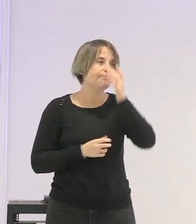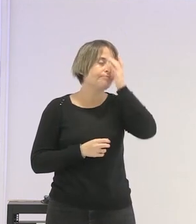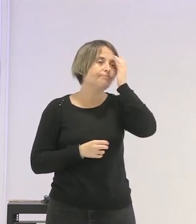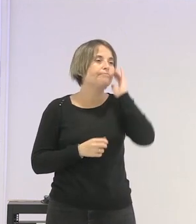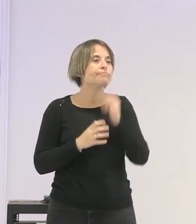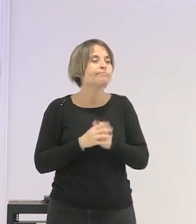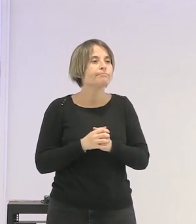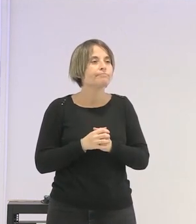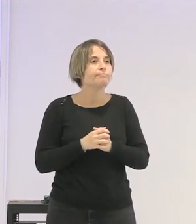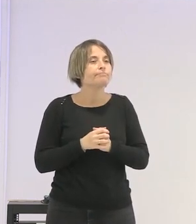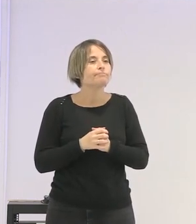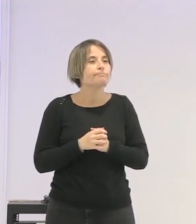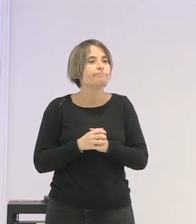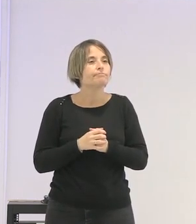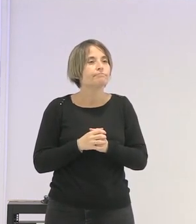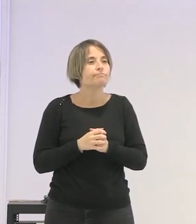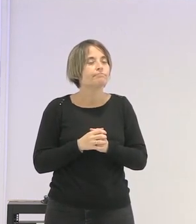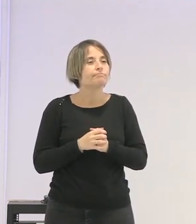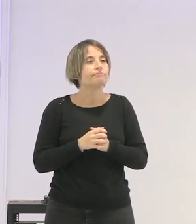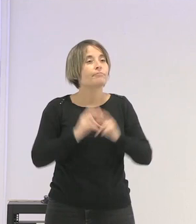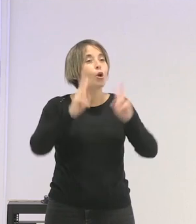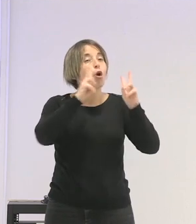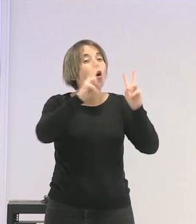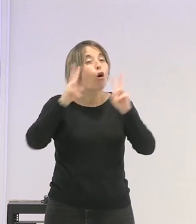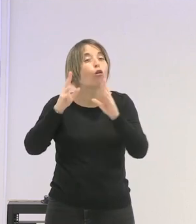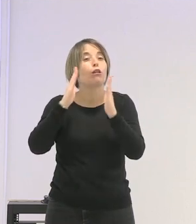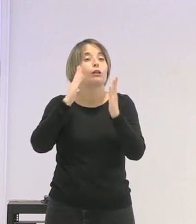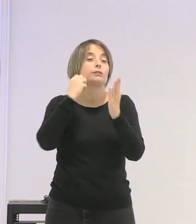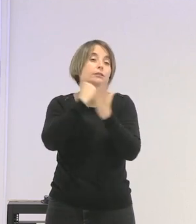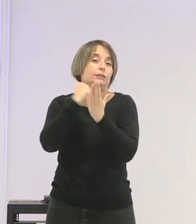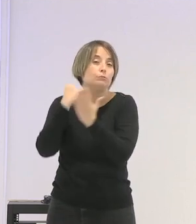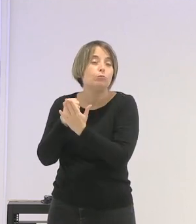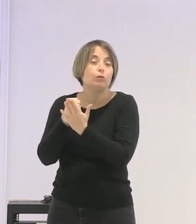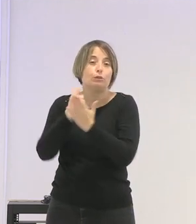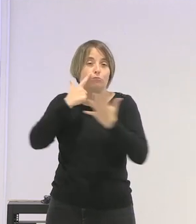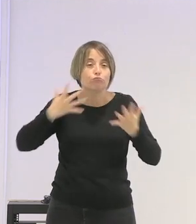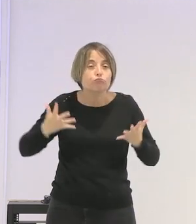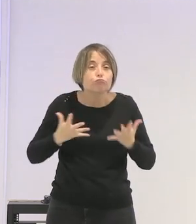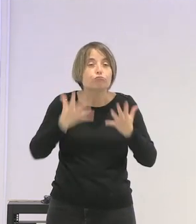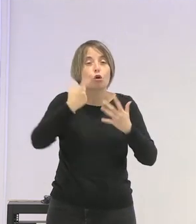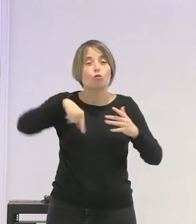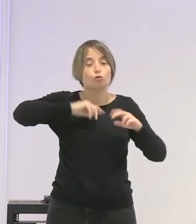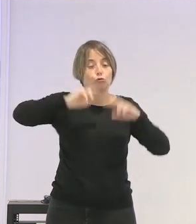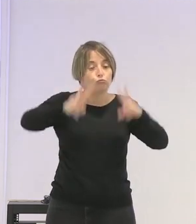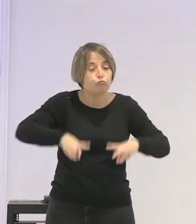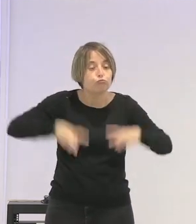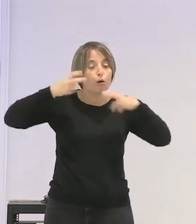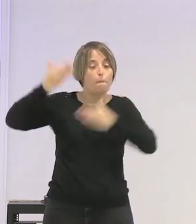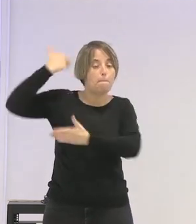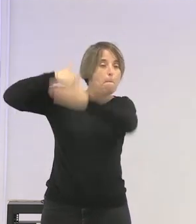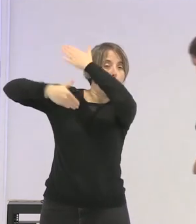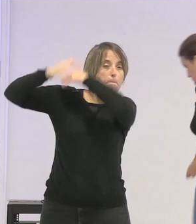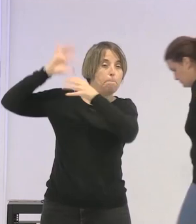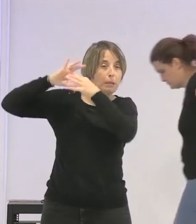Es verdad que todas estas cuestiones de orden simbólico, ¿no?, de prometer que vamos a restaurar el pasado,